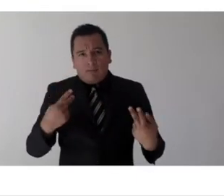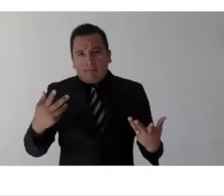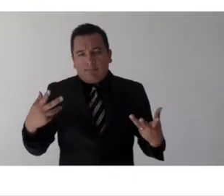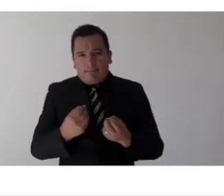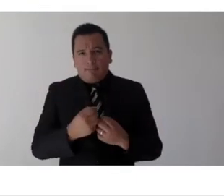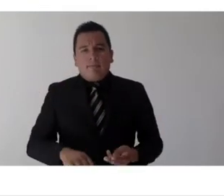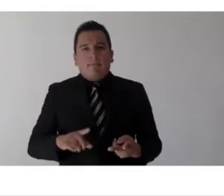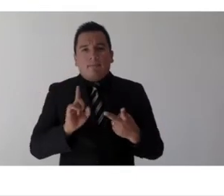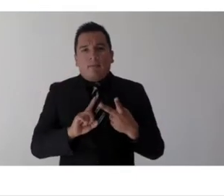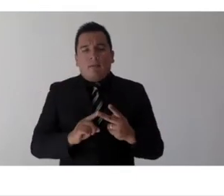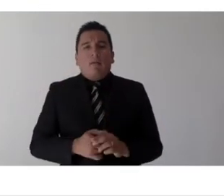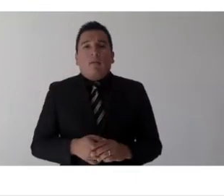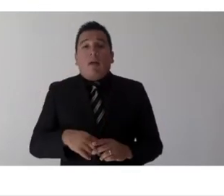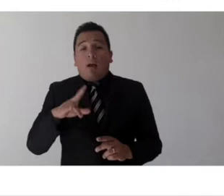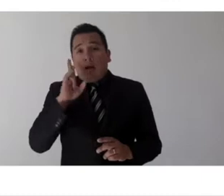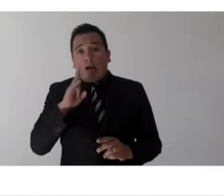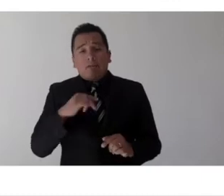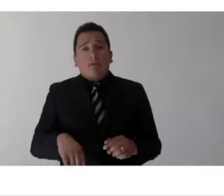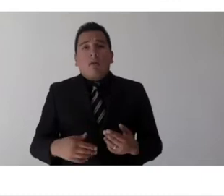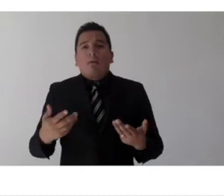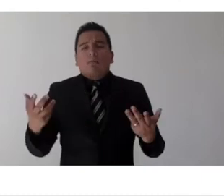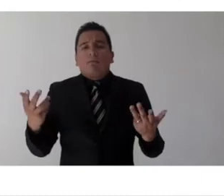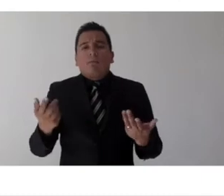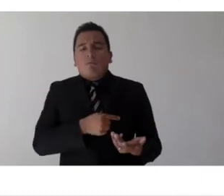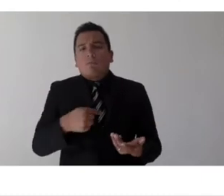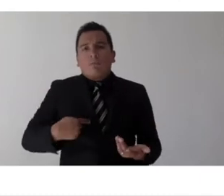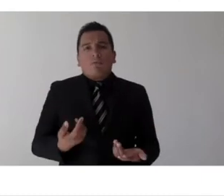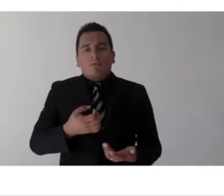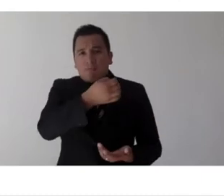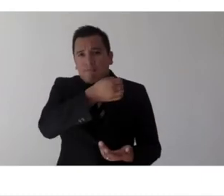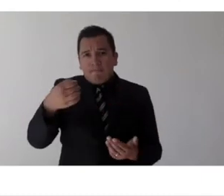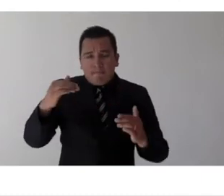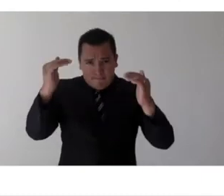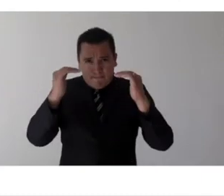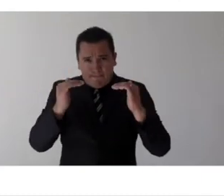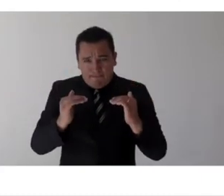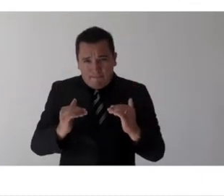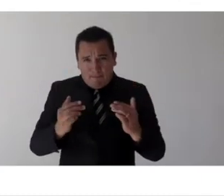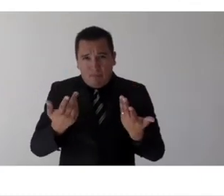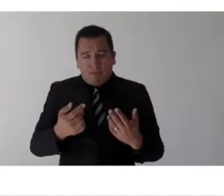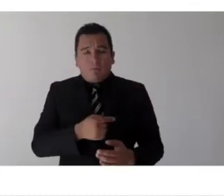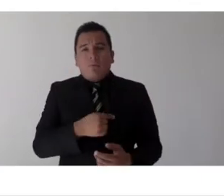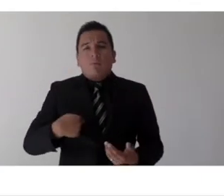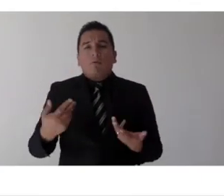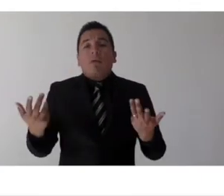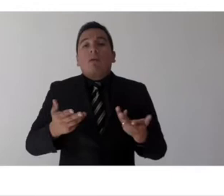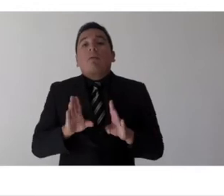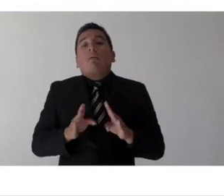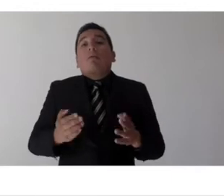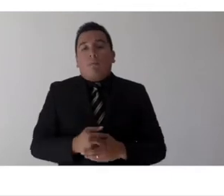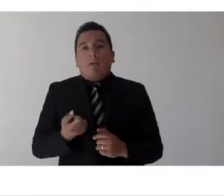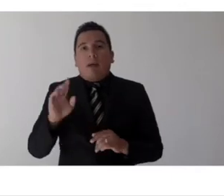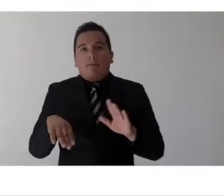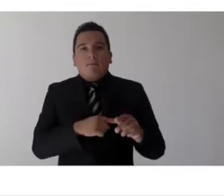una narrativa, que la narrativa básicamente son cómo contamos las historias de los casos de vulneración de derechos y cómo